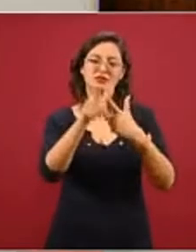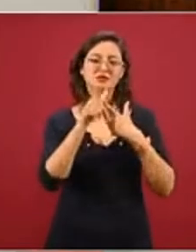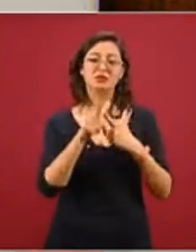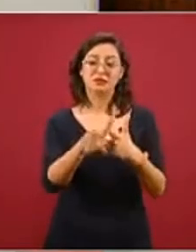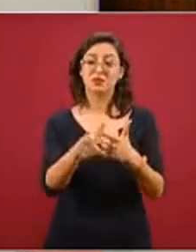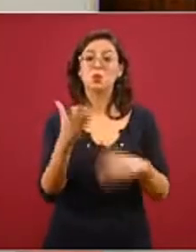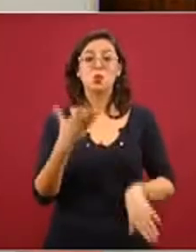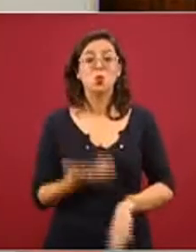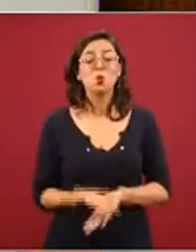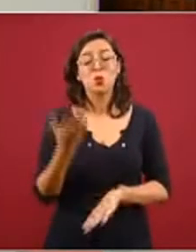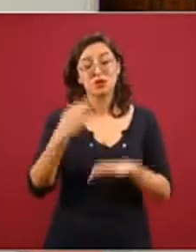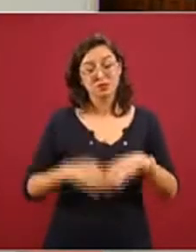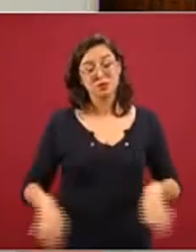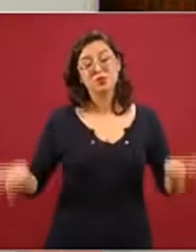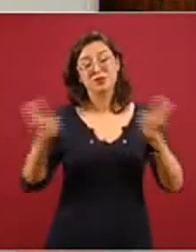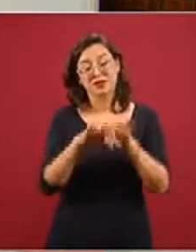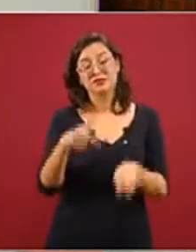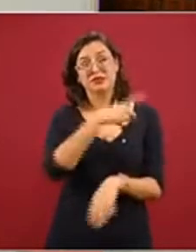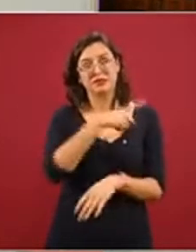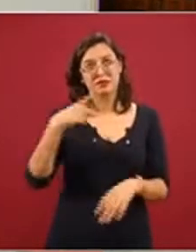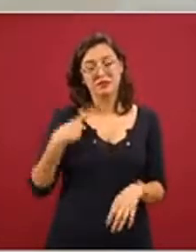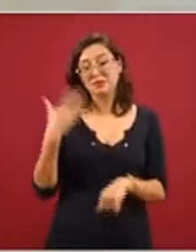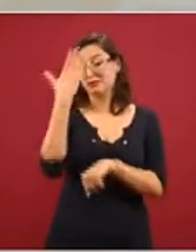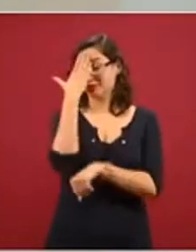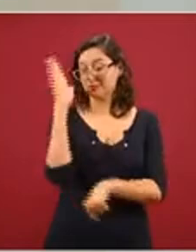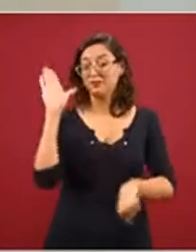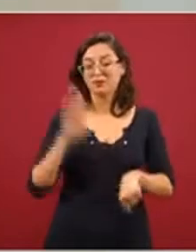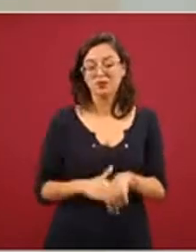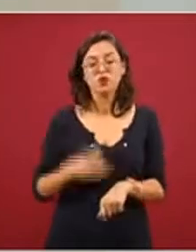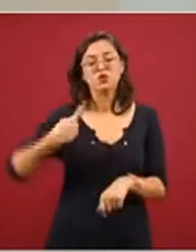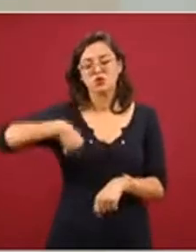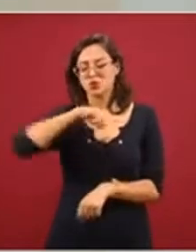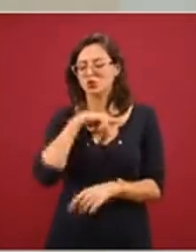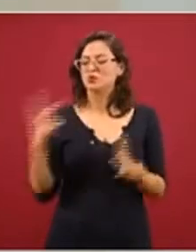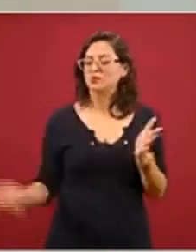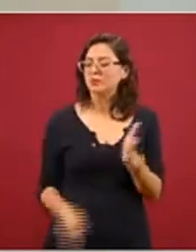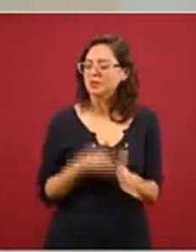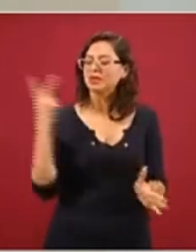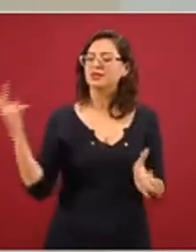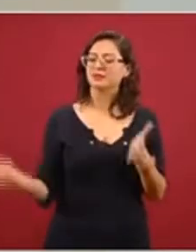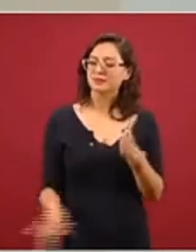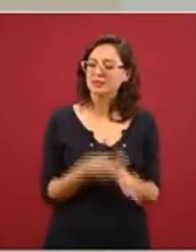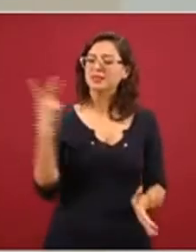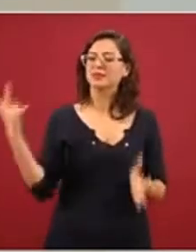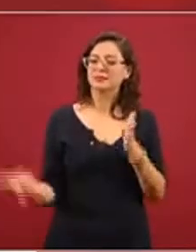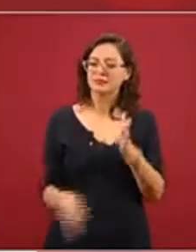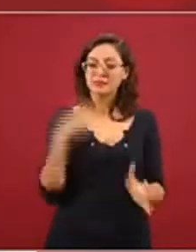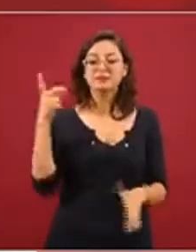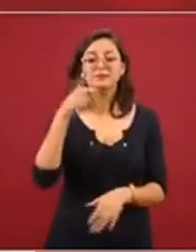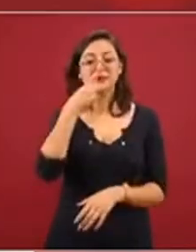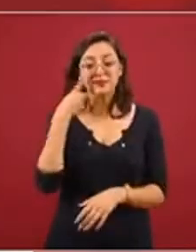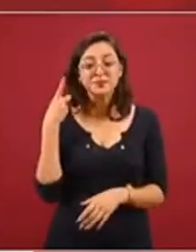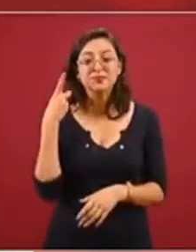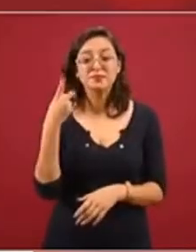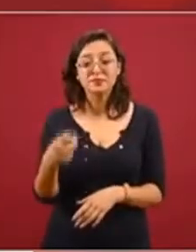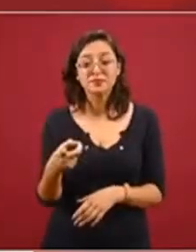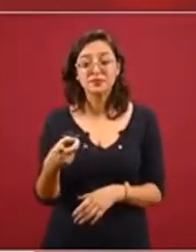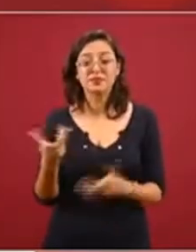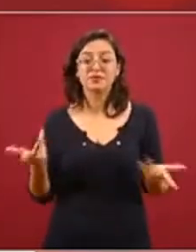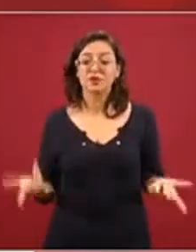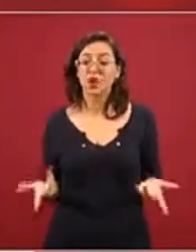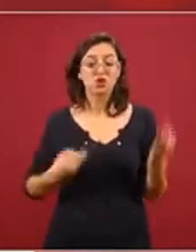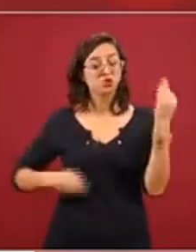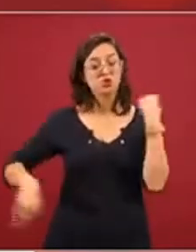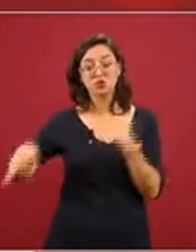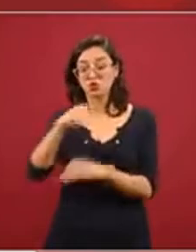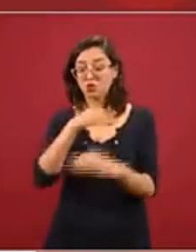vista, lo hemos dicho por eso múltiples ocasiones, y queremos que todos y